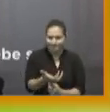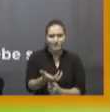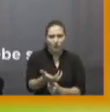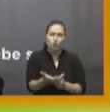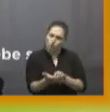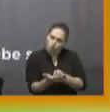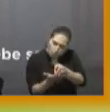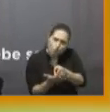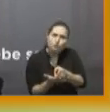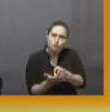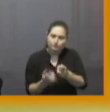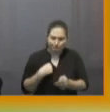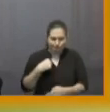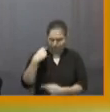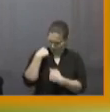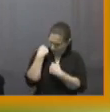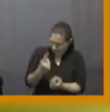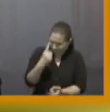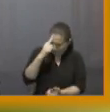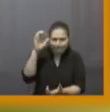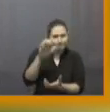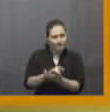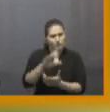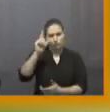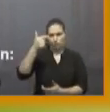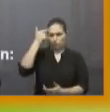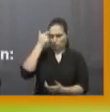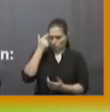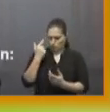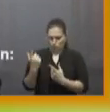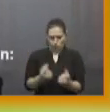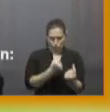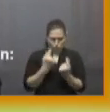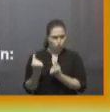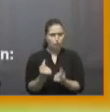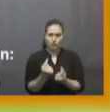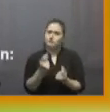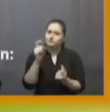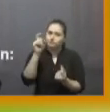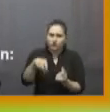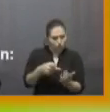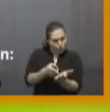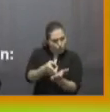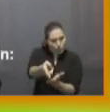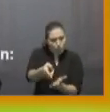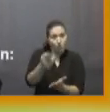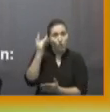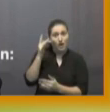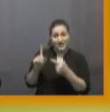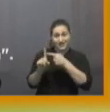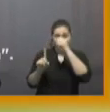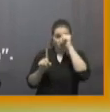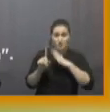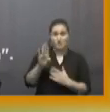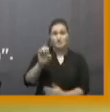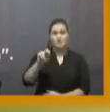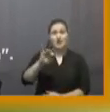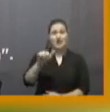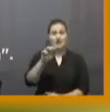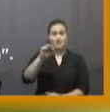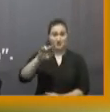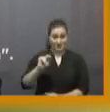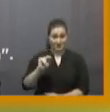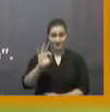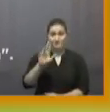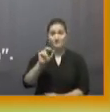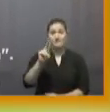la ingesta de alimentos de de todo un pueblo especialmente base de proteínas Pero eso